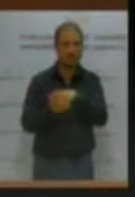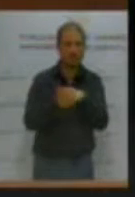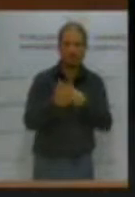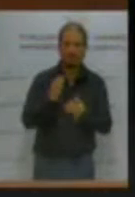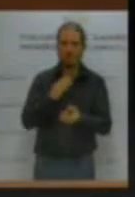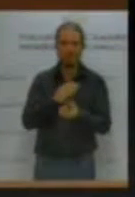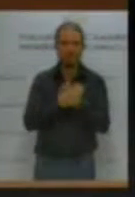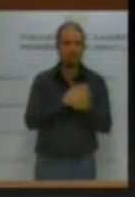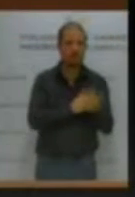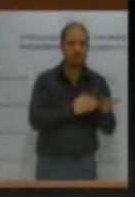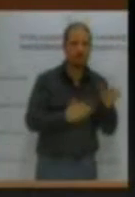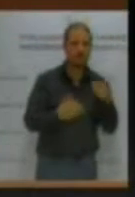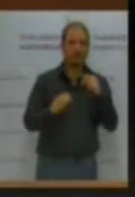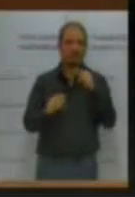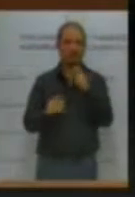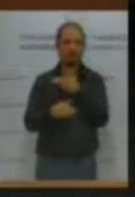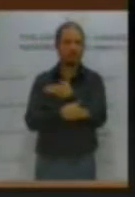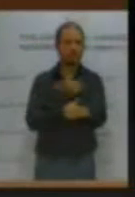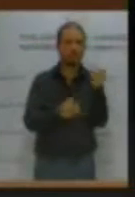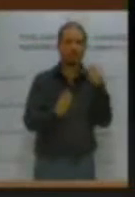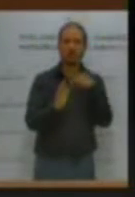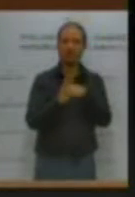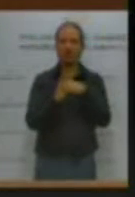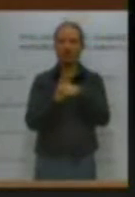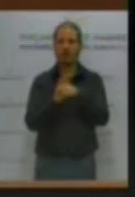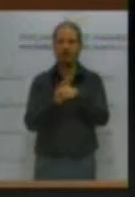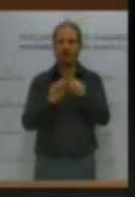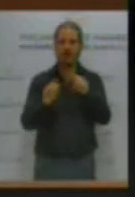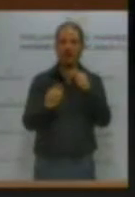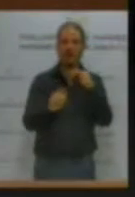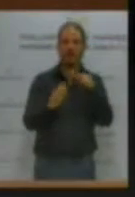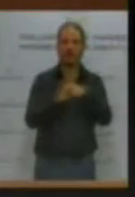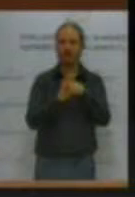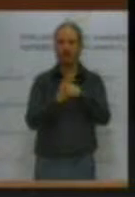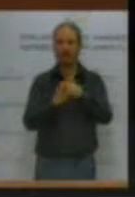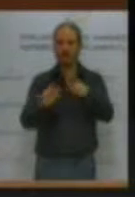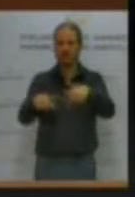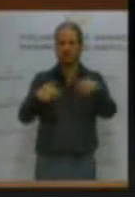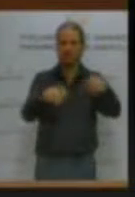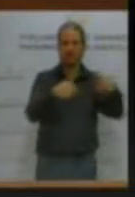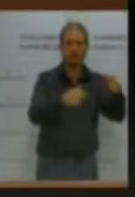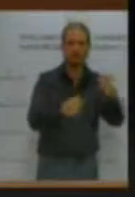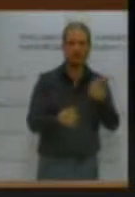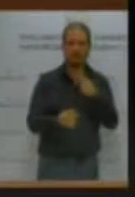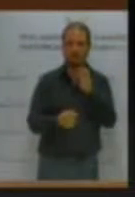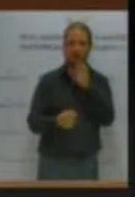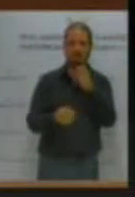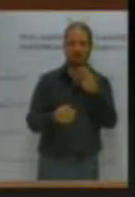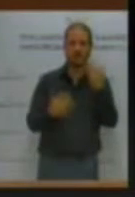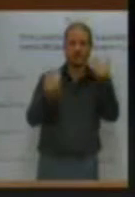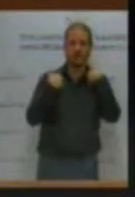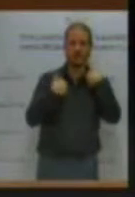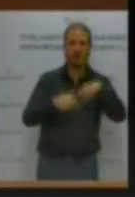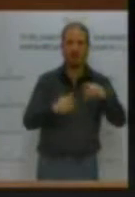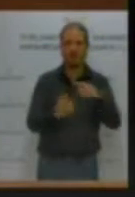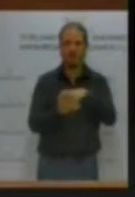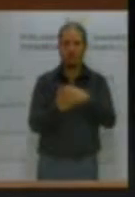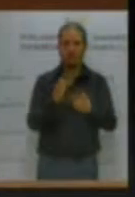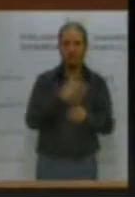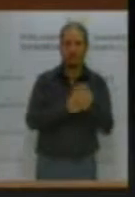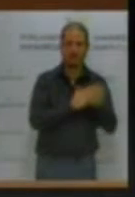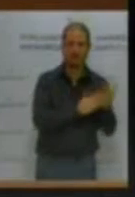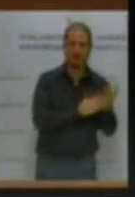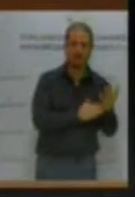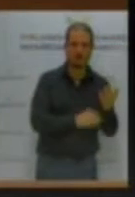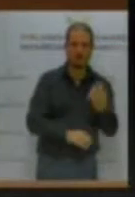aquellos agentes que tienen algo que ver con la gestión y tratamiento de los residuos. Esta ley no garantiza